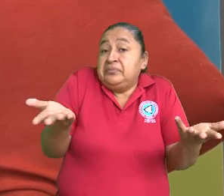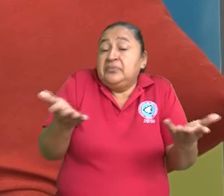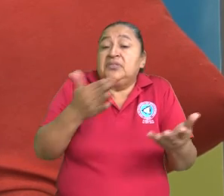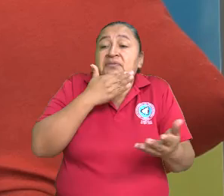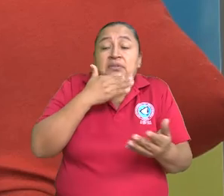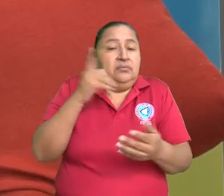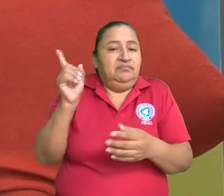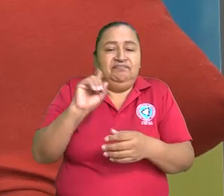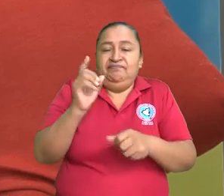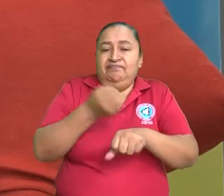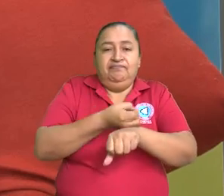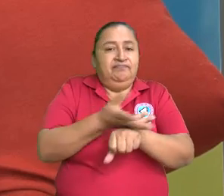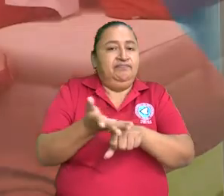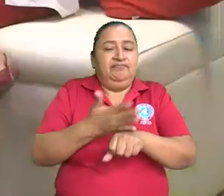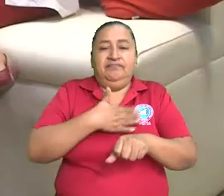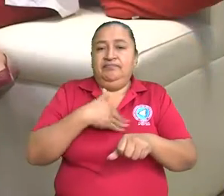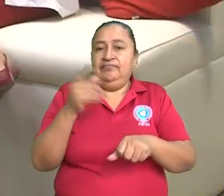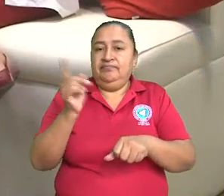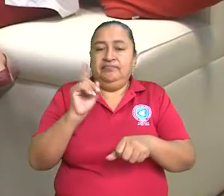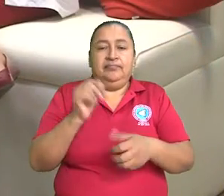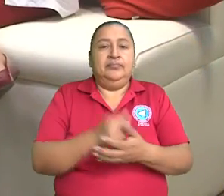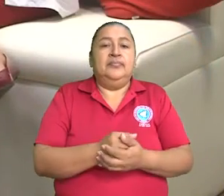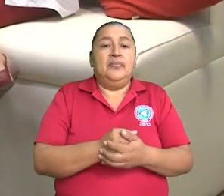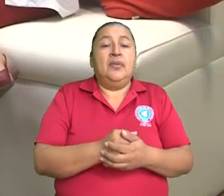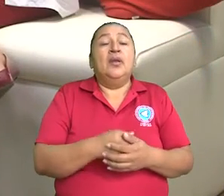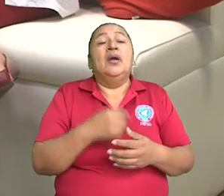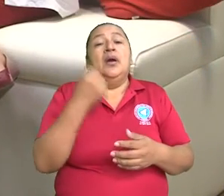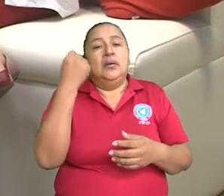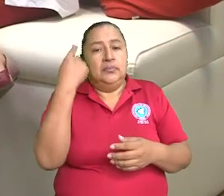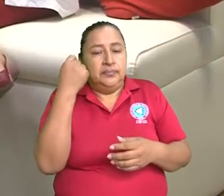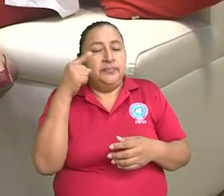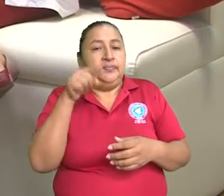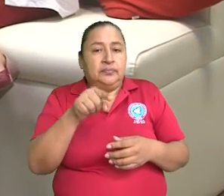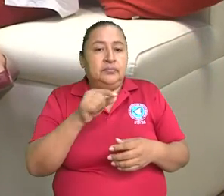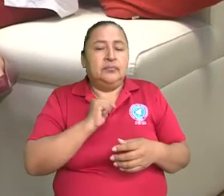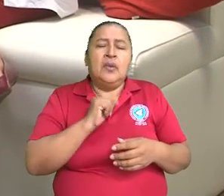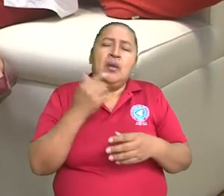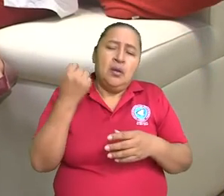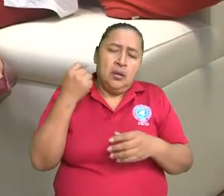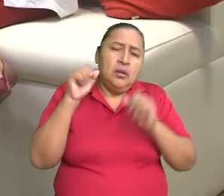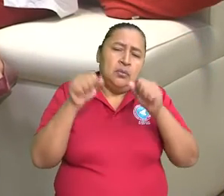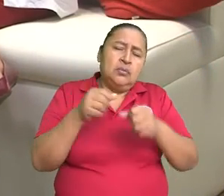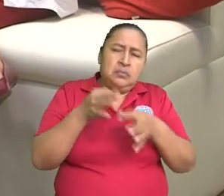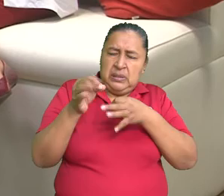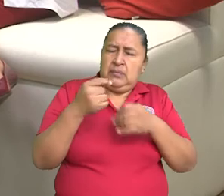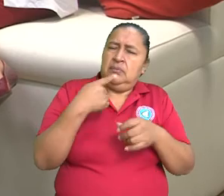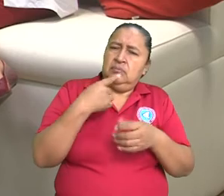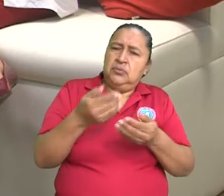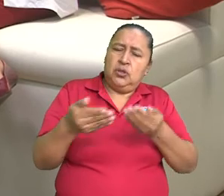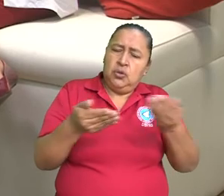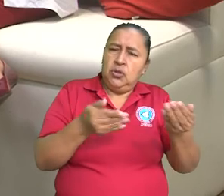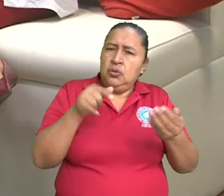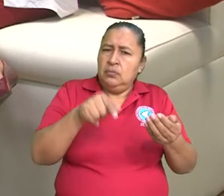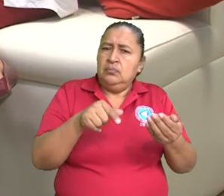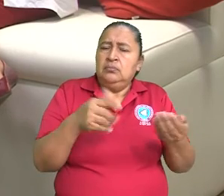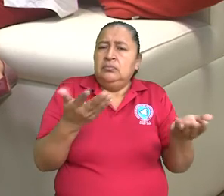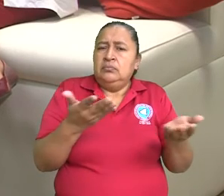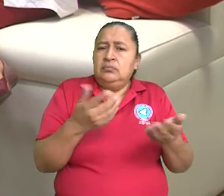es recomendable hacerlo. Yeah. En el caso de esto que me explicaba de los niños, hay un